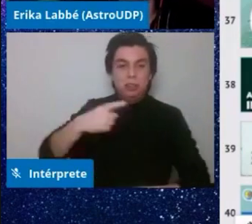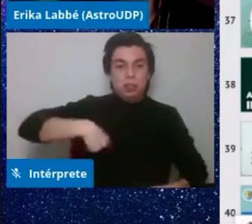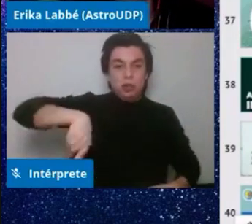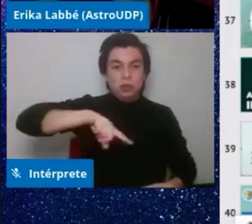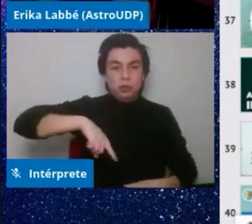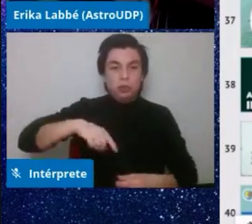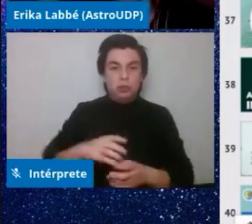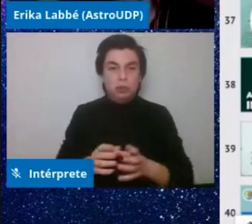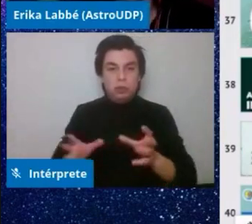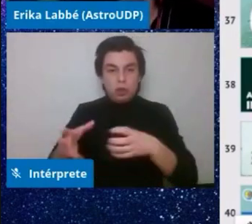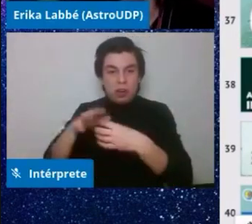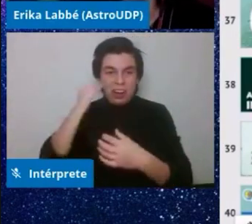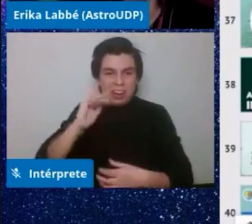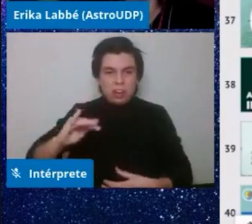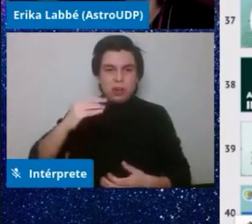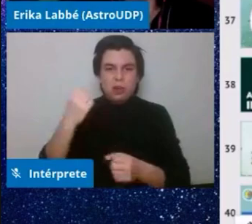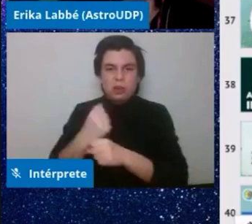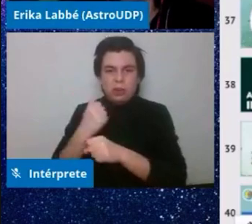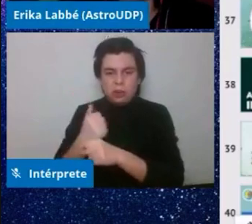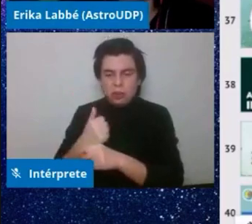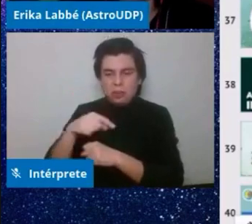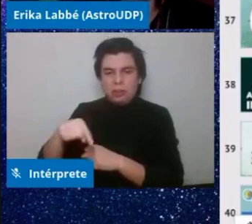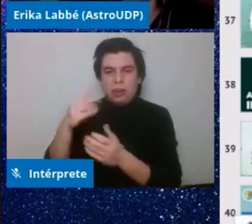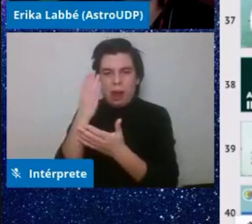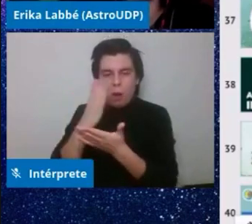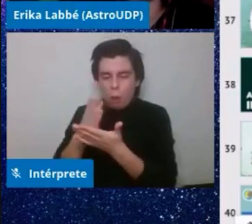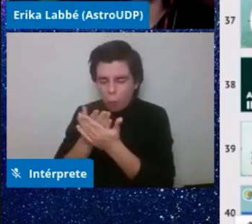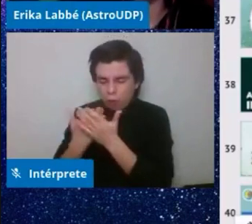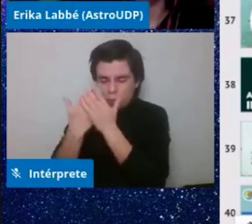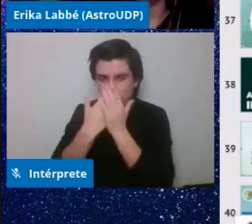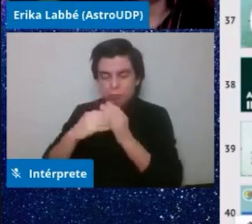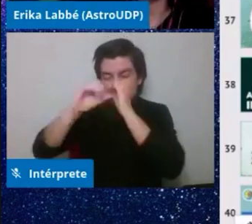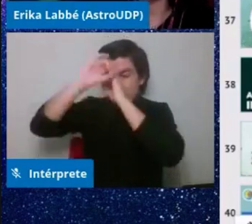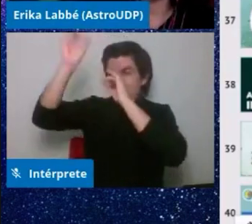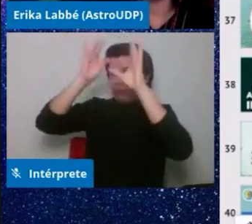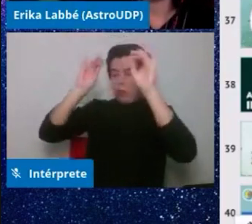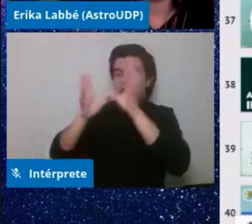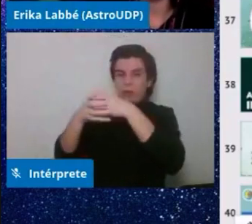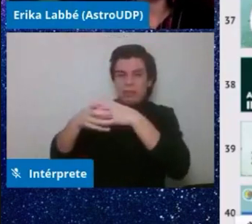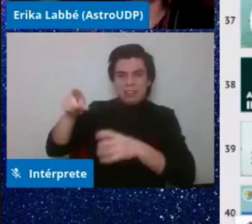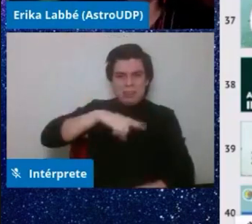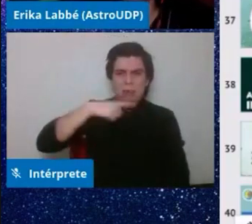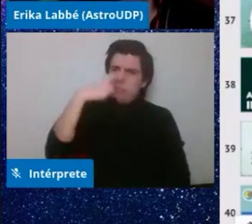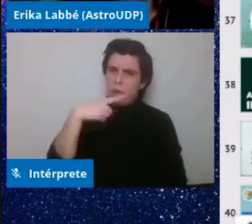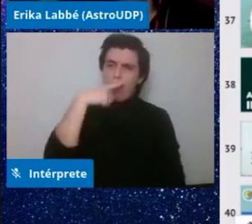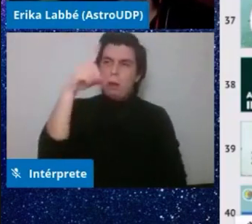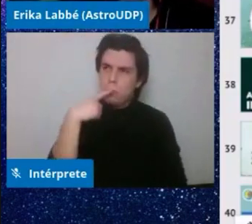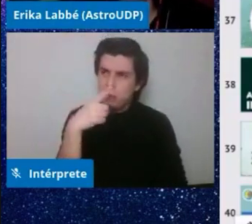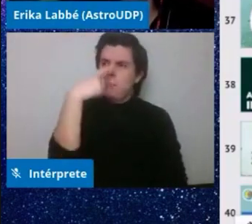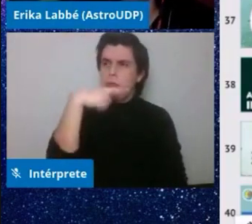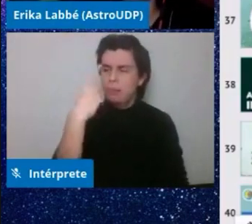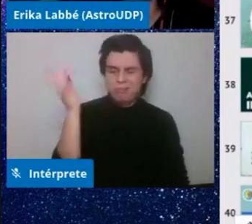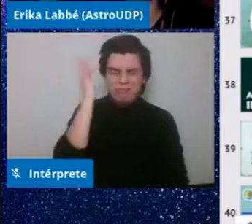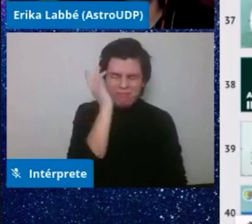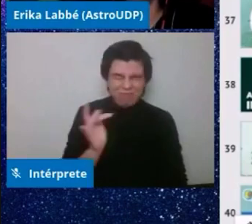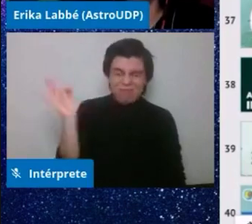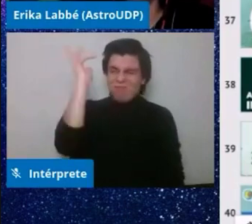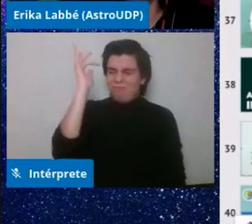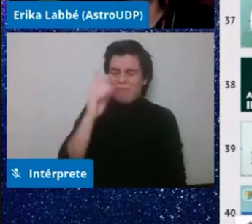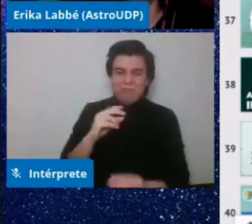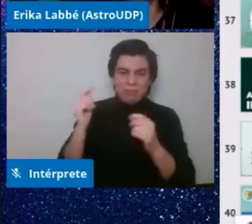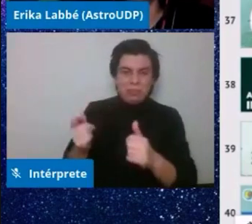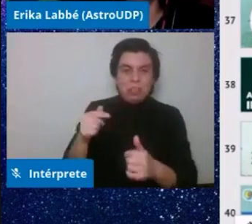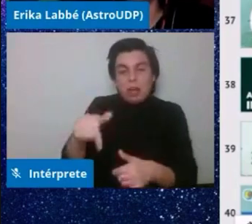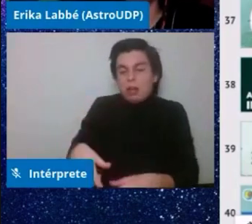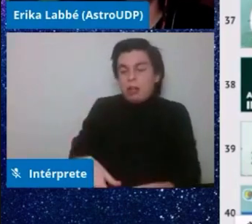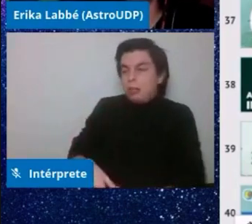son preguntones, son son súper inteligentes. Dice, yo creo que la Realmente gracia que bacán. tiene cuando uno es niño es preguntar, preguntar,